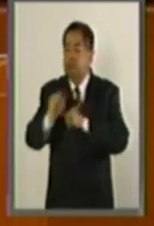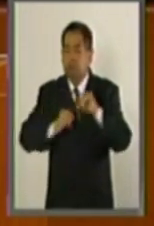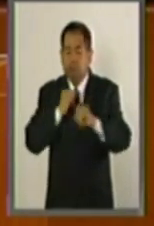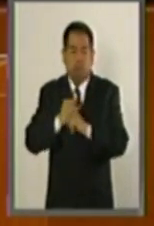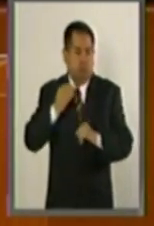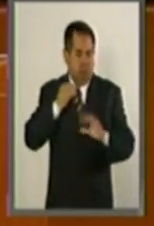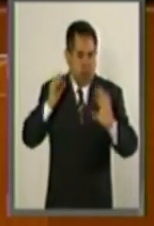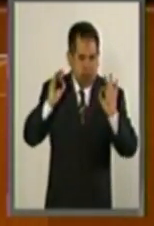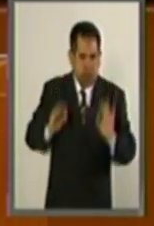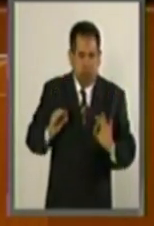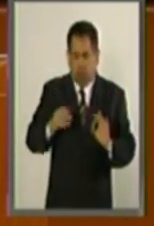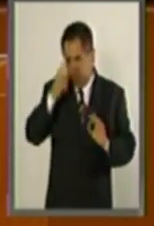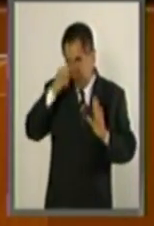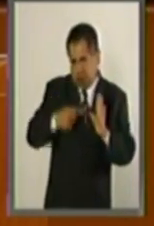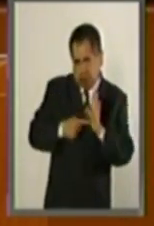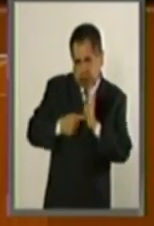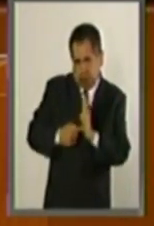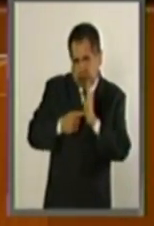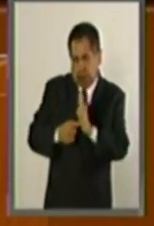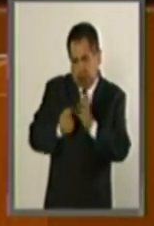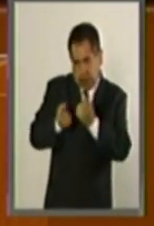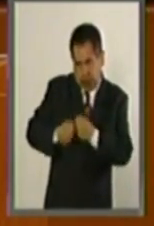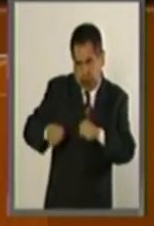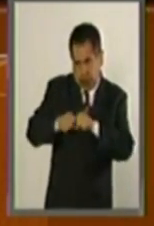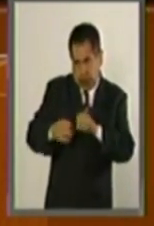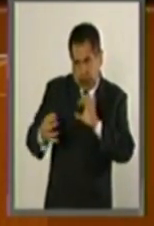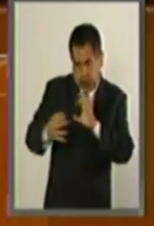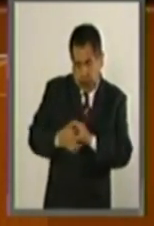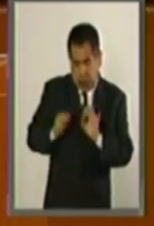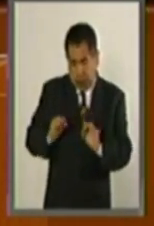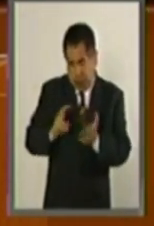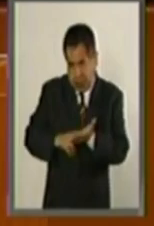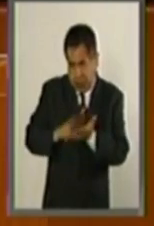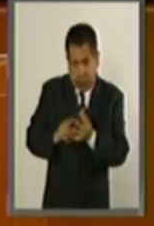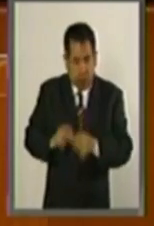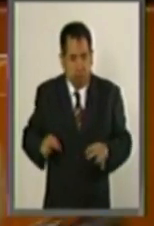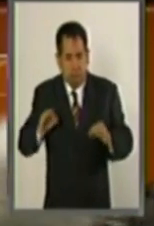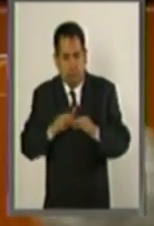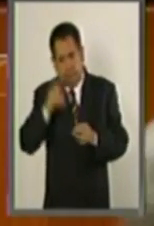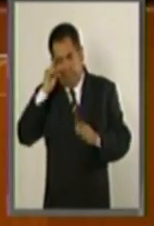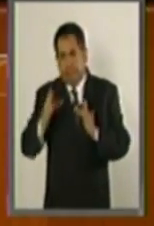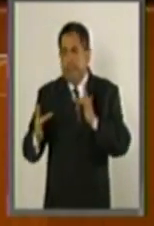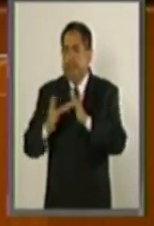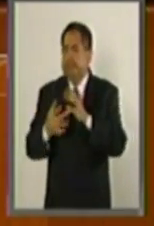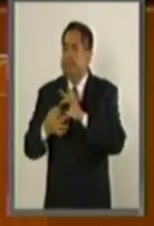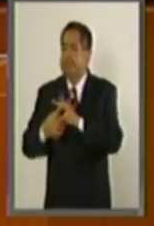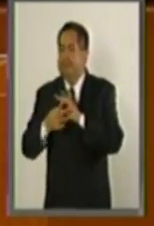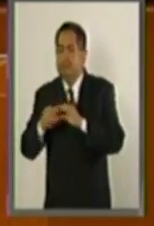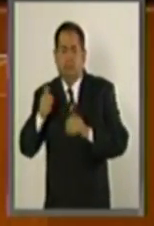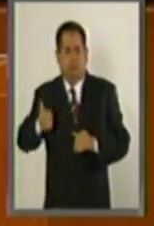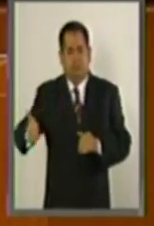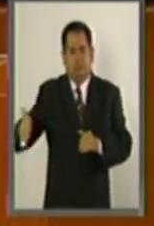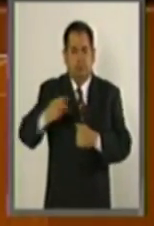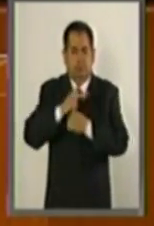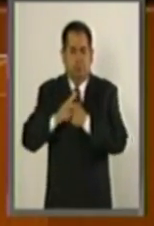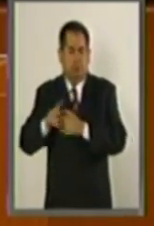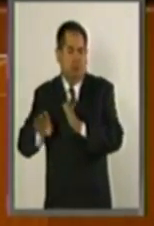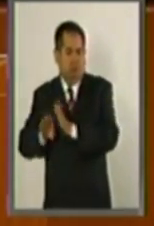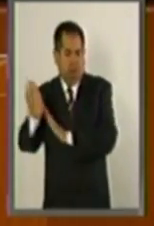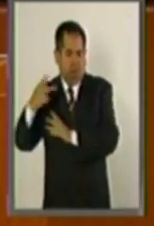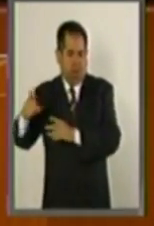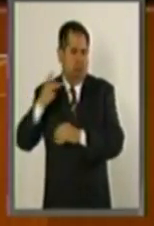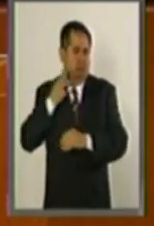el posicionando a México como un socio estratégico y un aliado de estas naciones en sus respectivos procesos